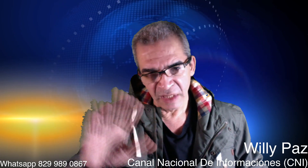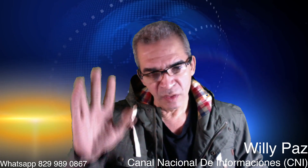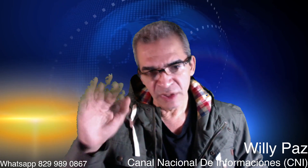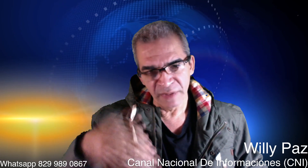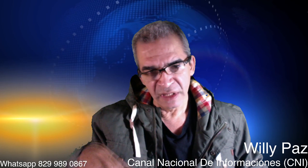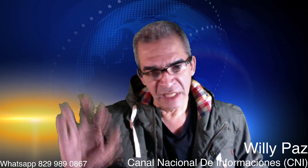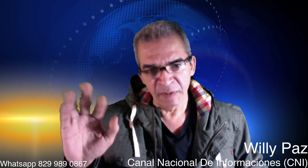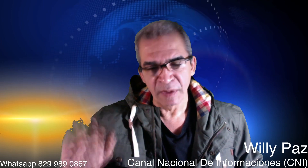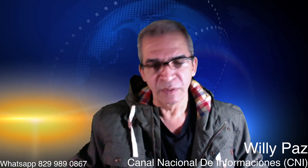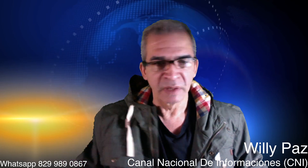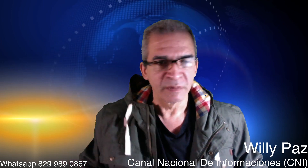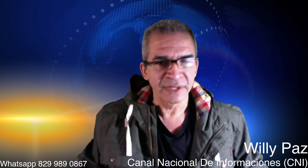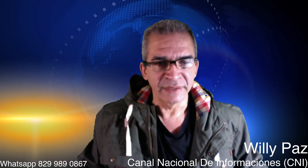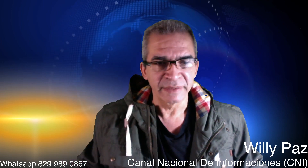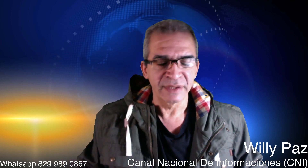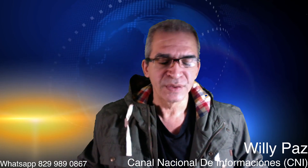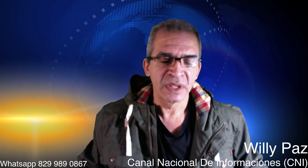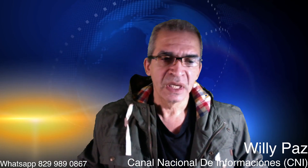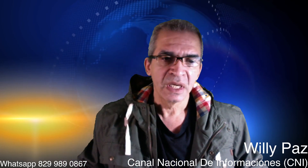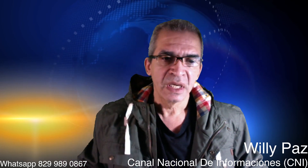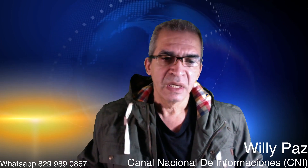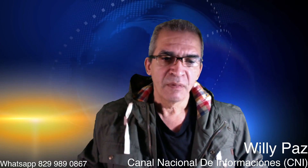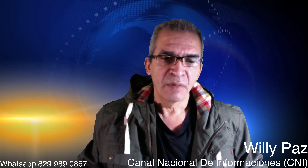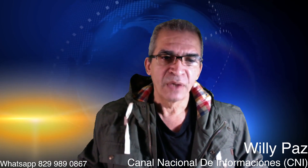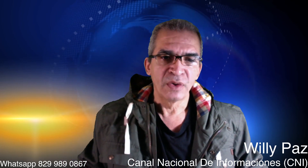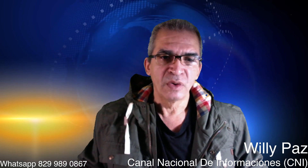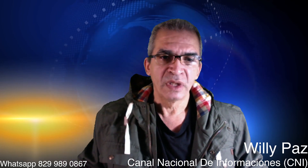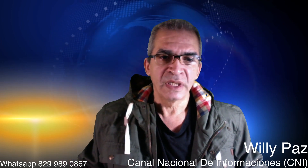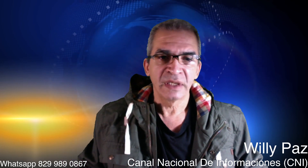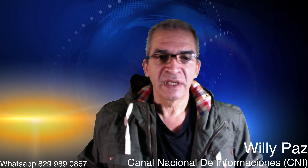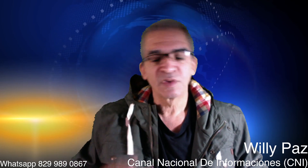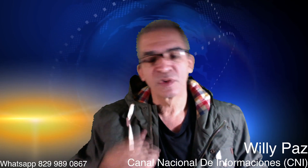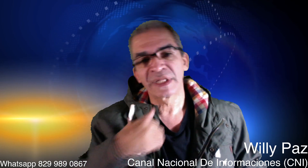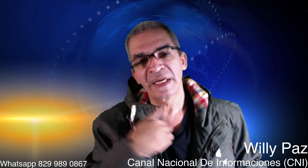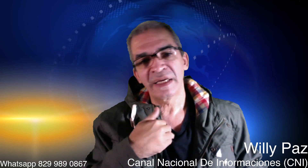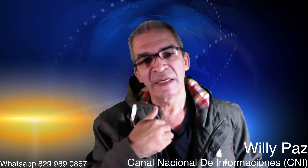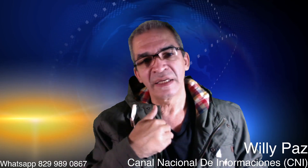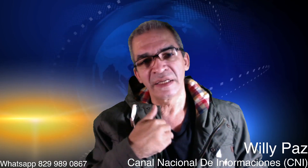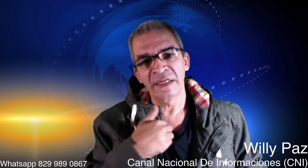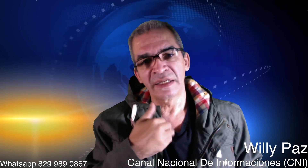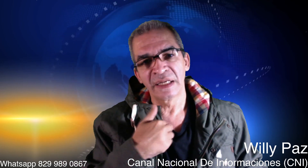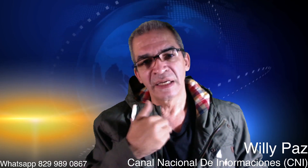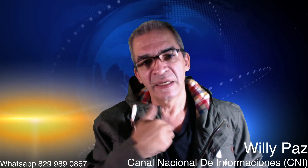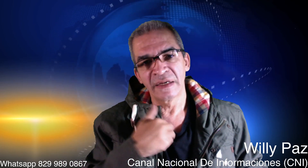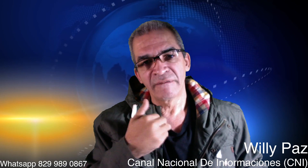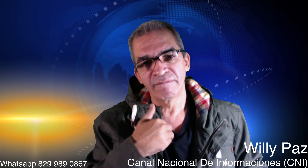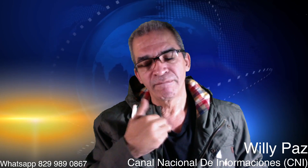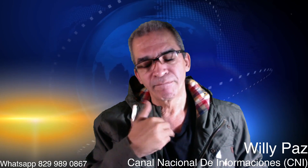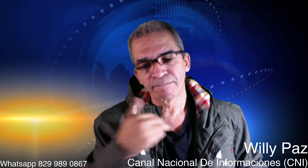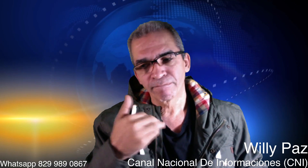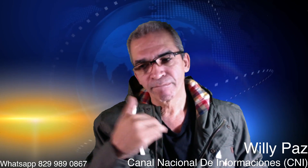sopesando bien las cosas, dije, déjame vacunarme y salir de eso. Pero eso está